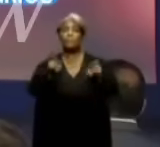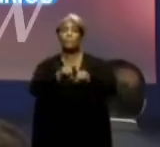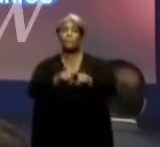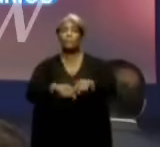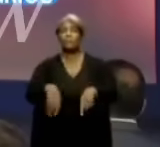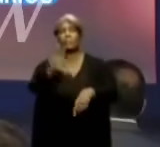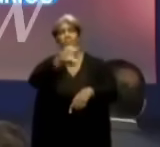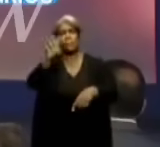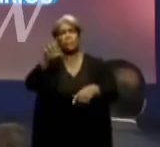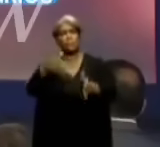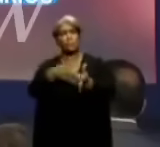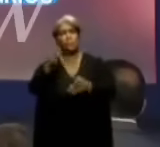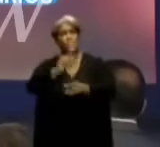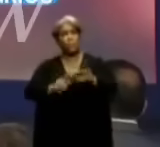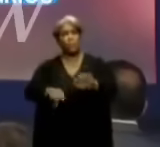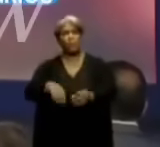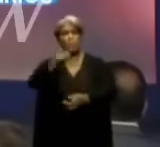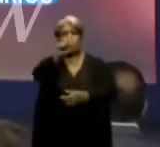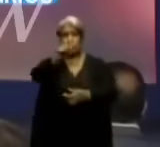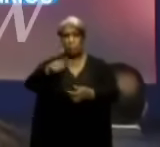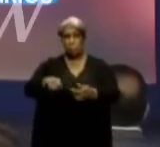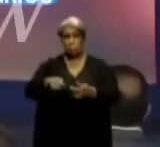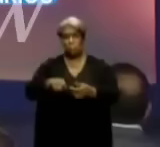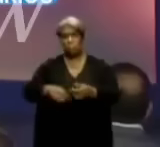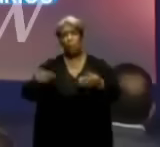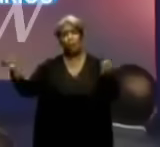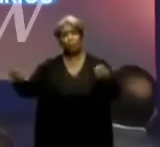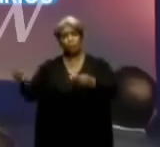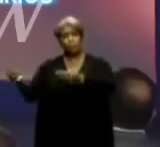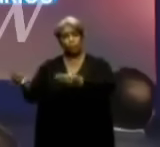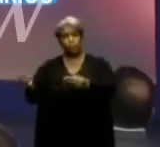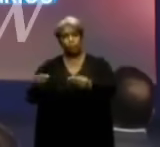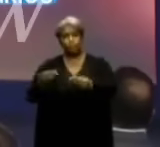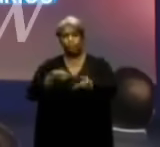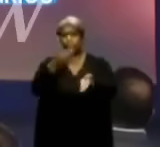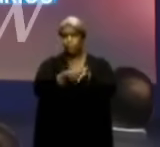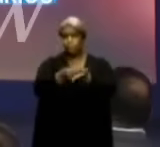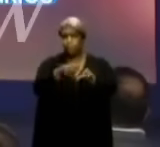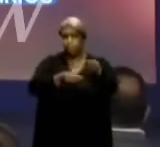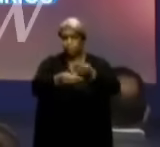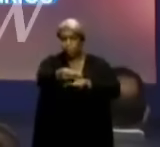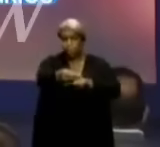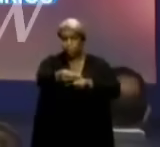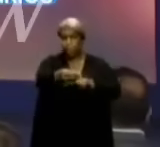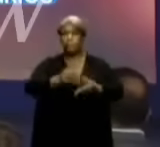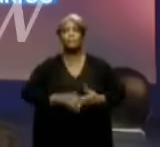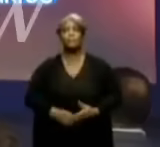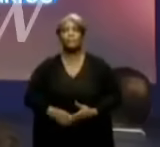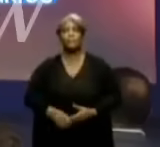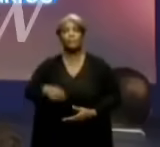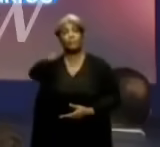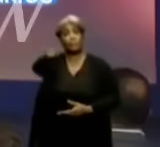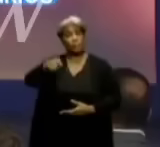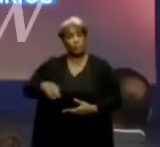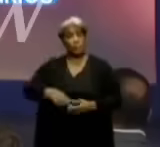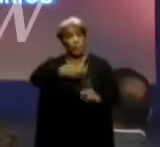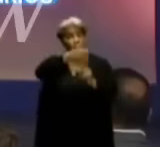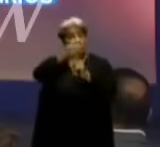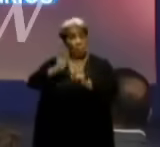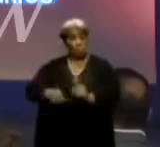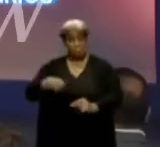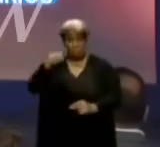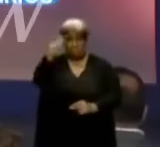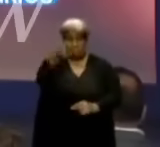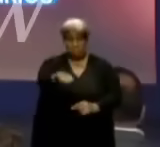medio millón a la transferencia bancaria de Superate. Esto con una tarjeta que se va a entregar de manera personal y los